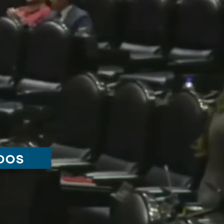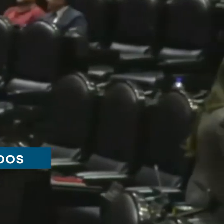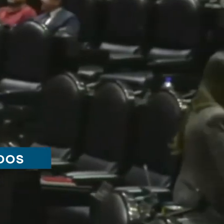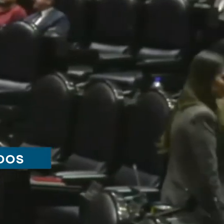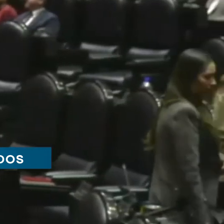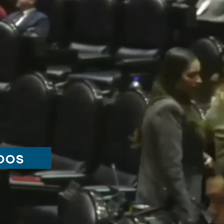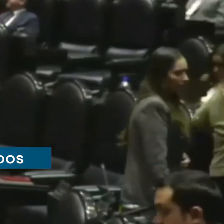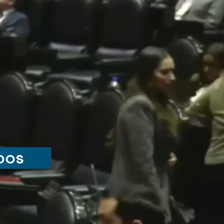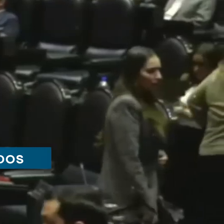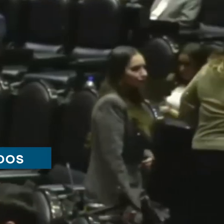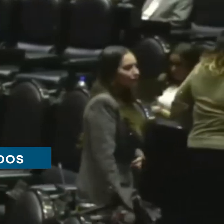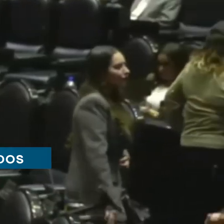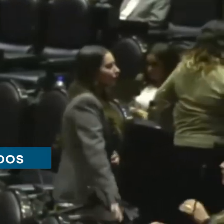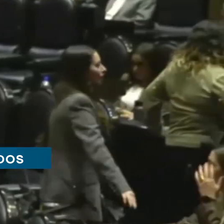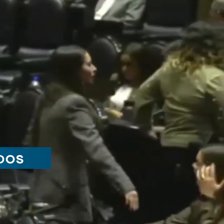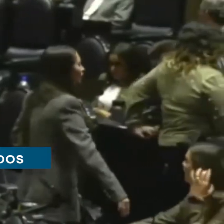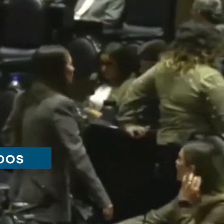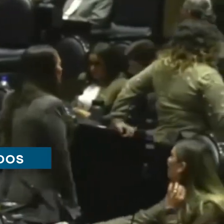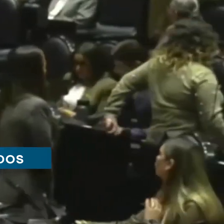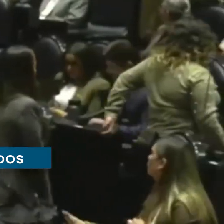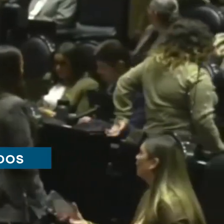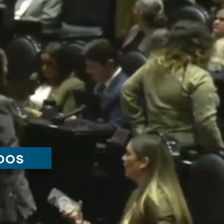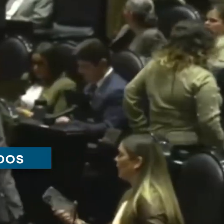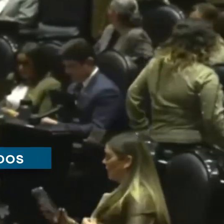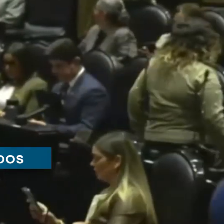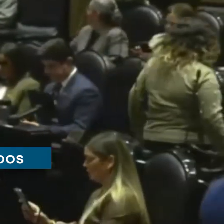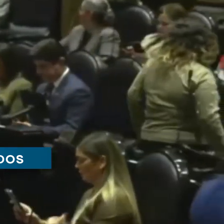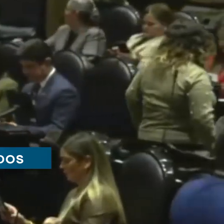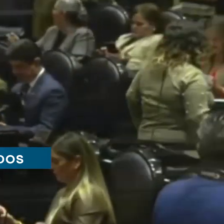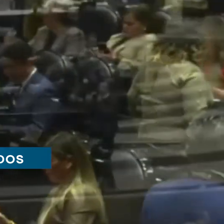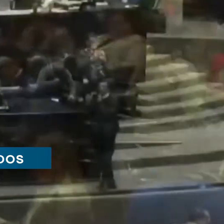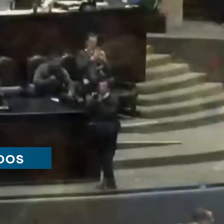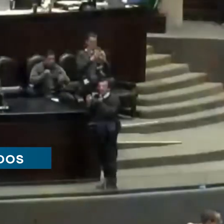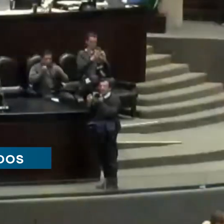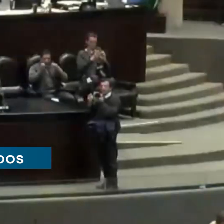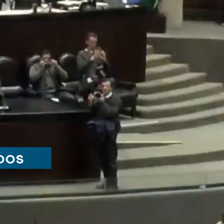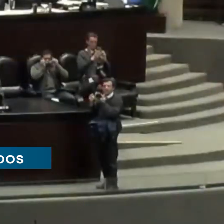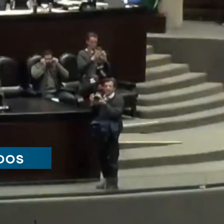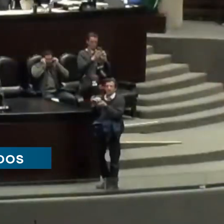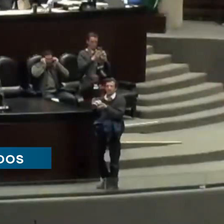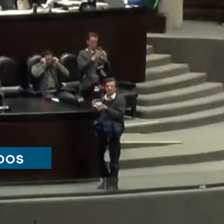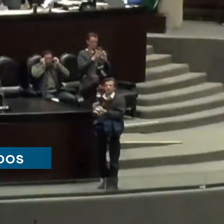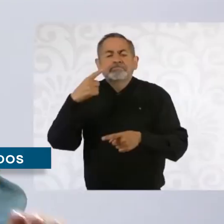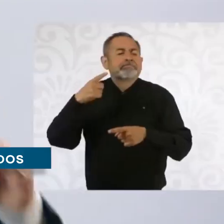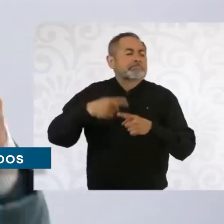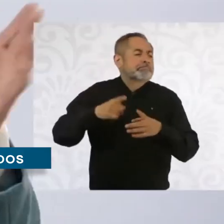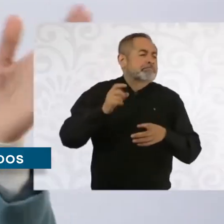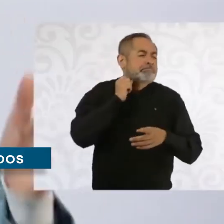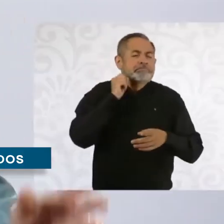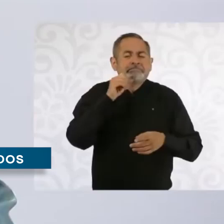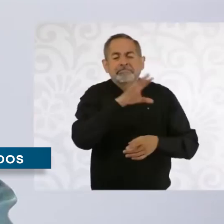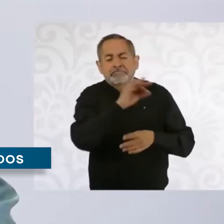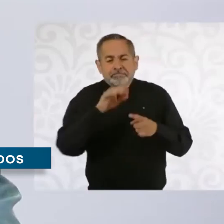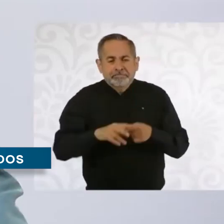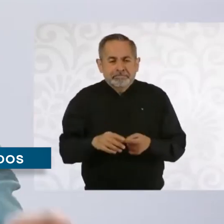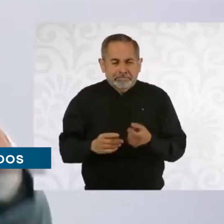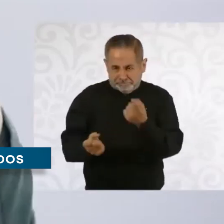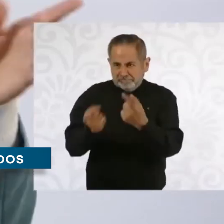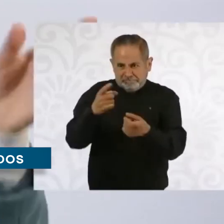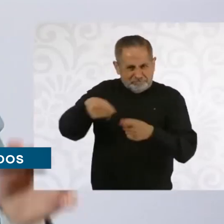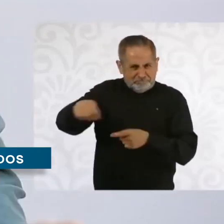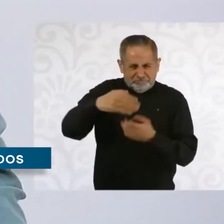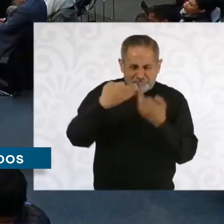esta área del gobierno estará a cargo de los satélites que antes estaba a cargo de la Secretaría de Comunicaciones y transportes en tanto la jefa del poder